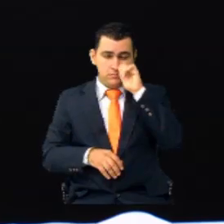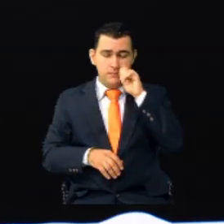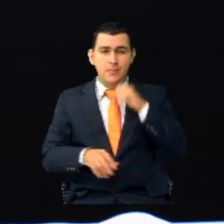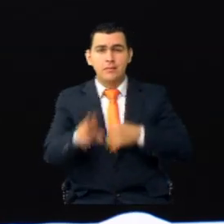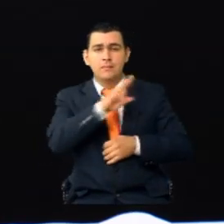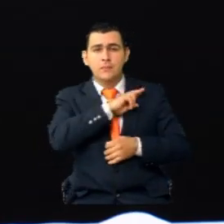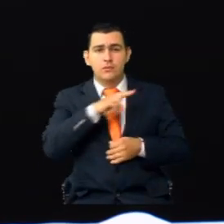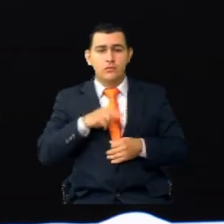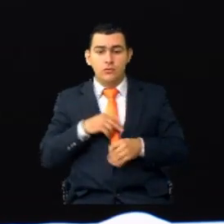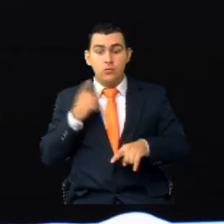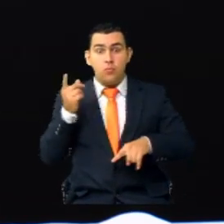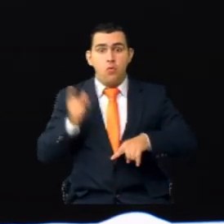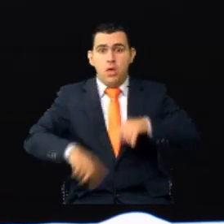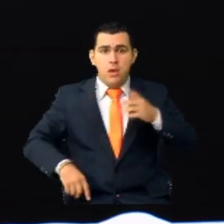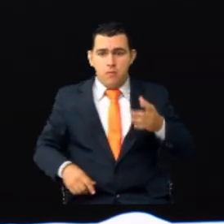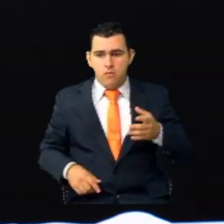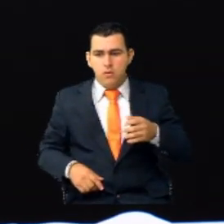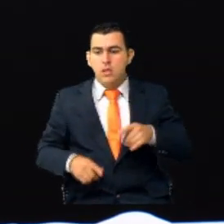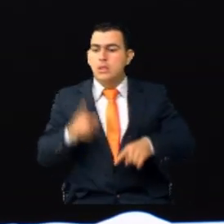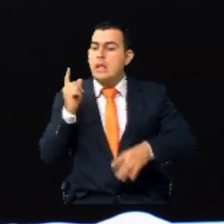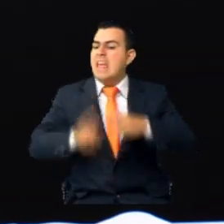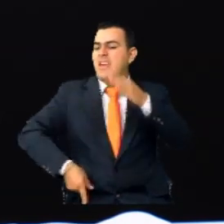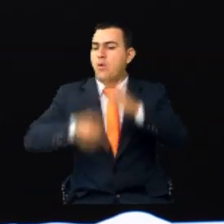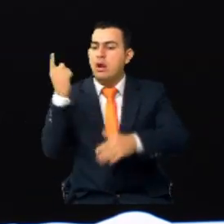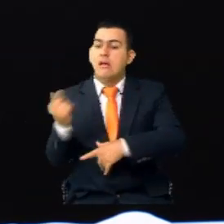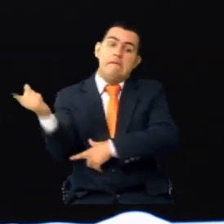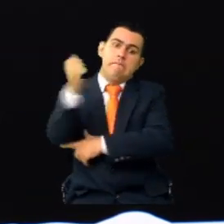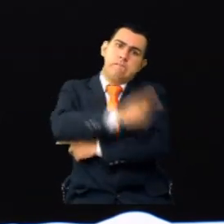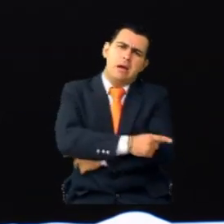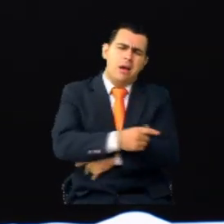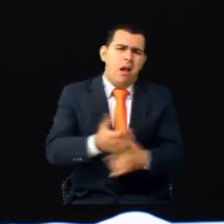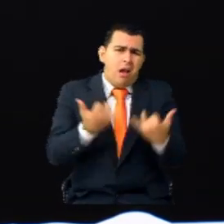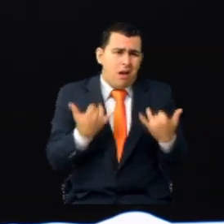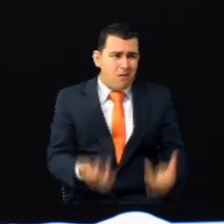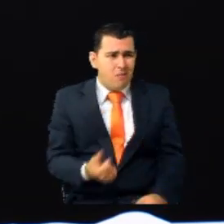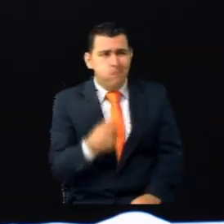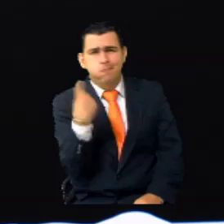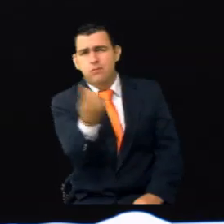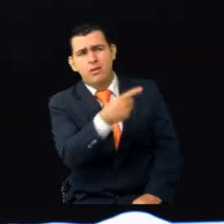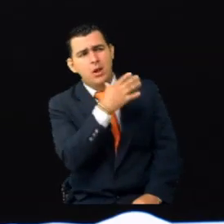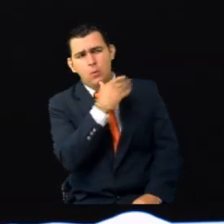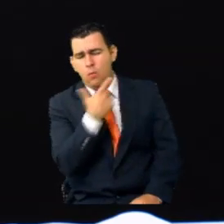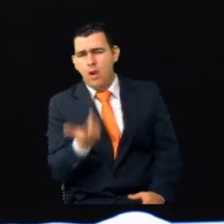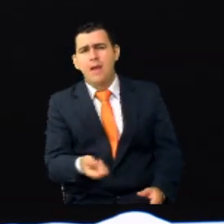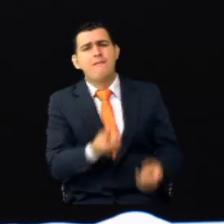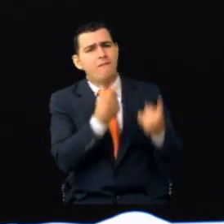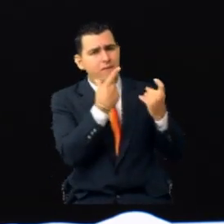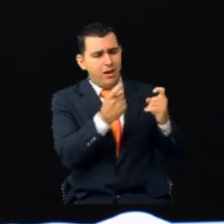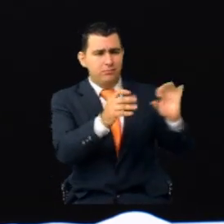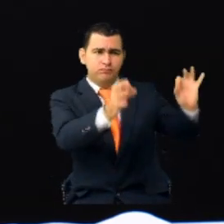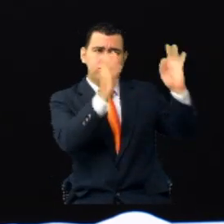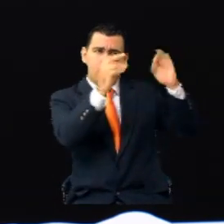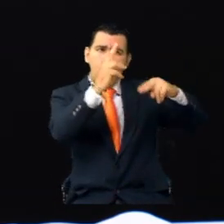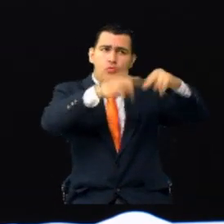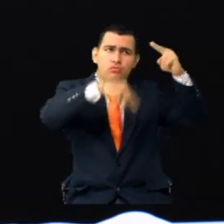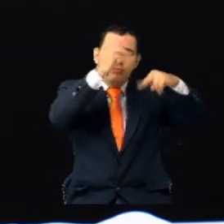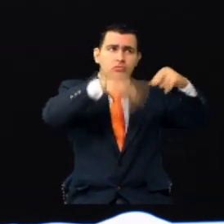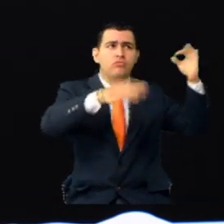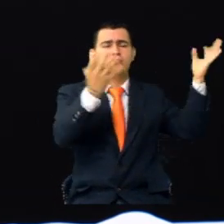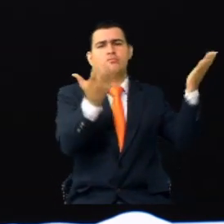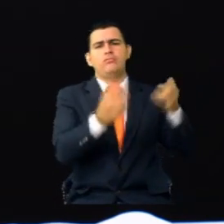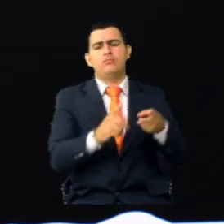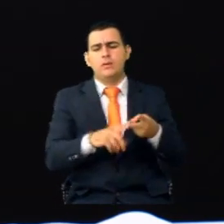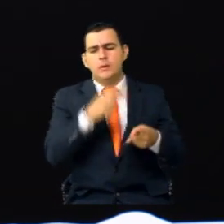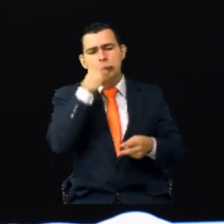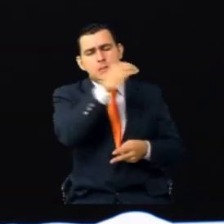el paso a esta jornada única con las condiciones actuales de infraestructura educativa municipal, con las condiciones de los